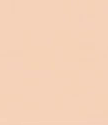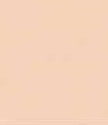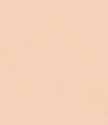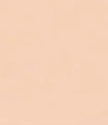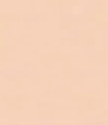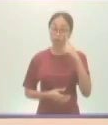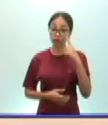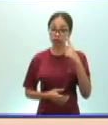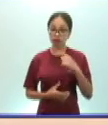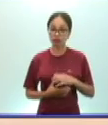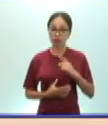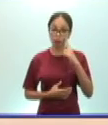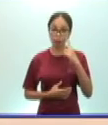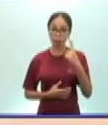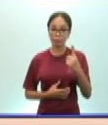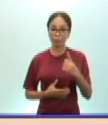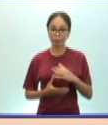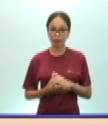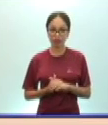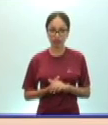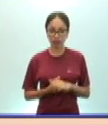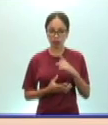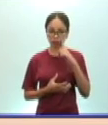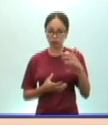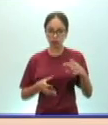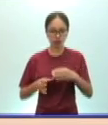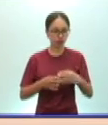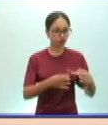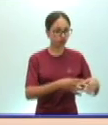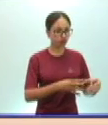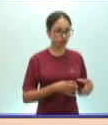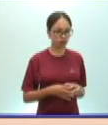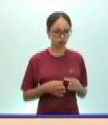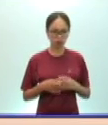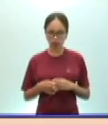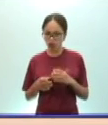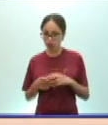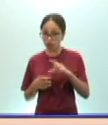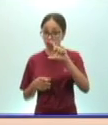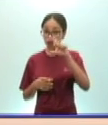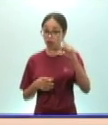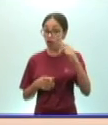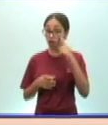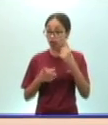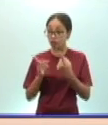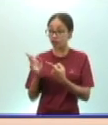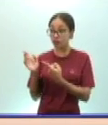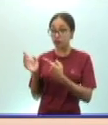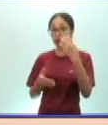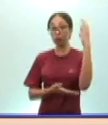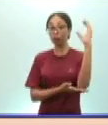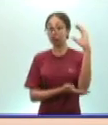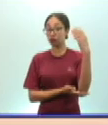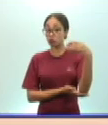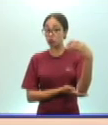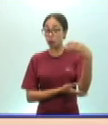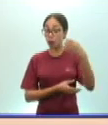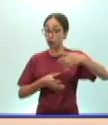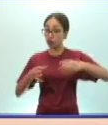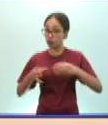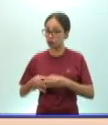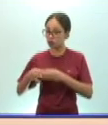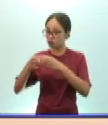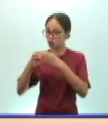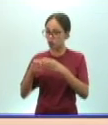Veamos entonces qué útiles de laboratorio se utilizaron. El soporte universal, el vaso de precipitados, aro